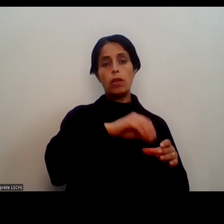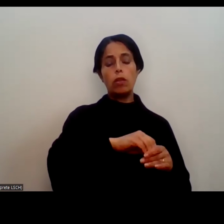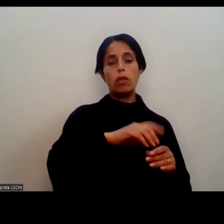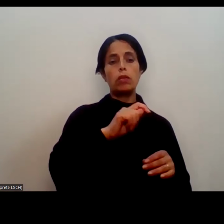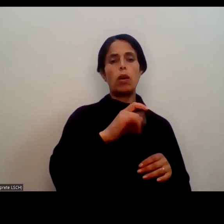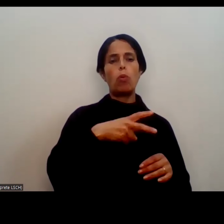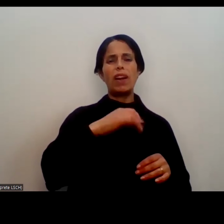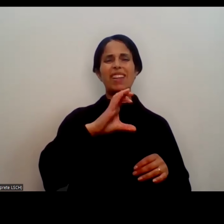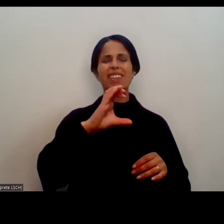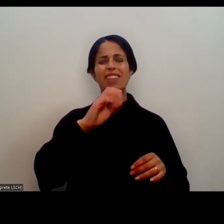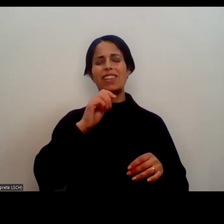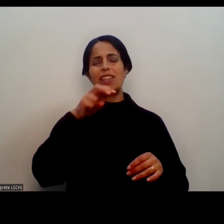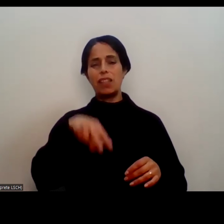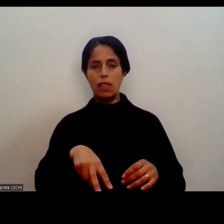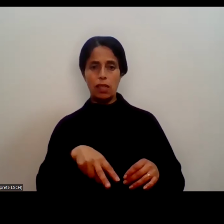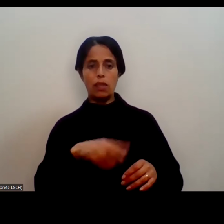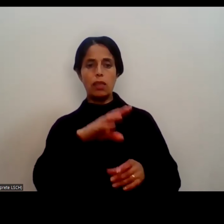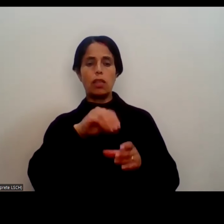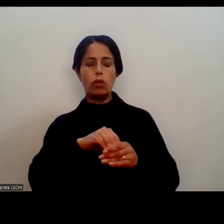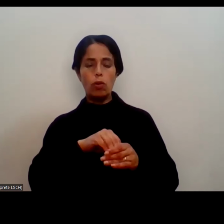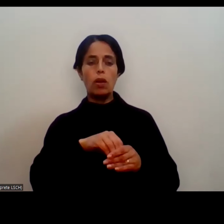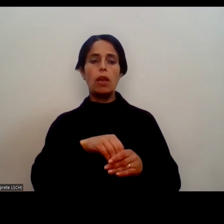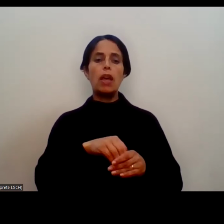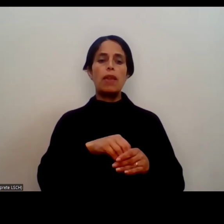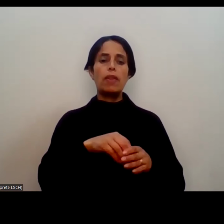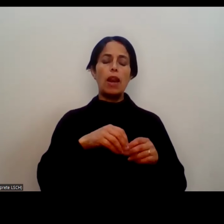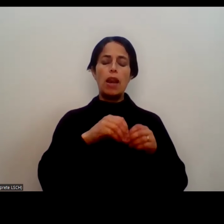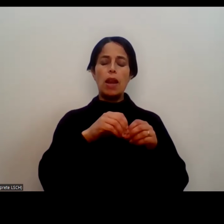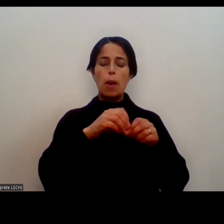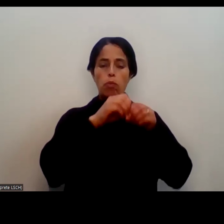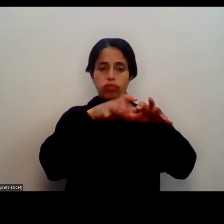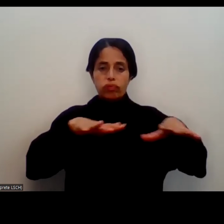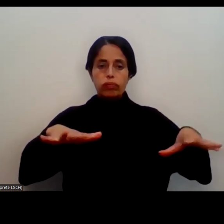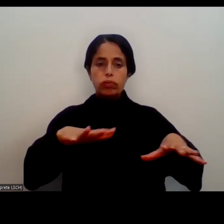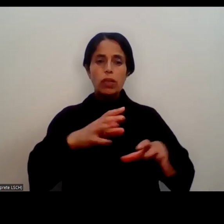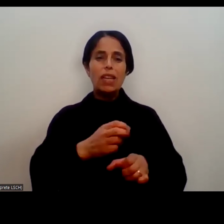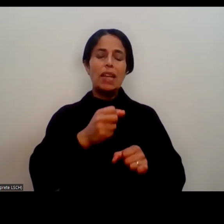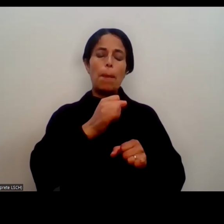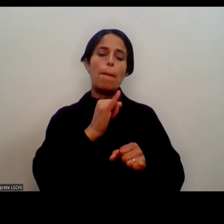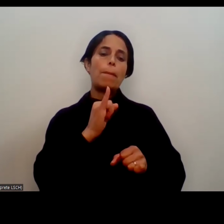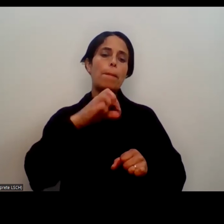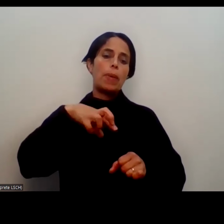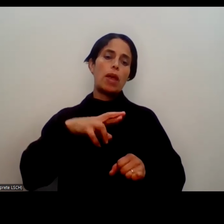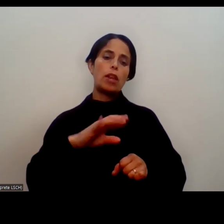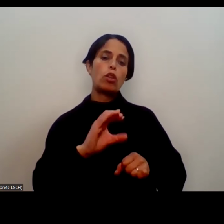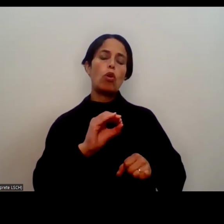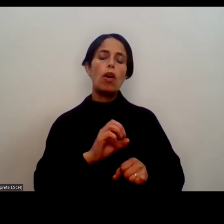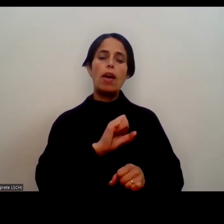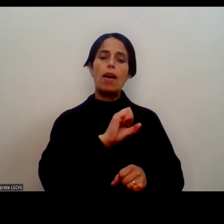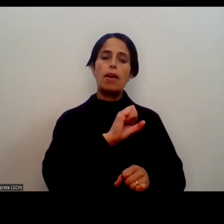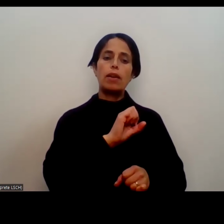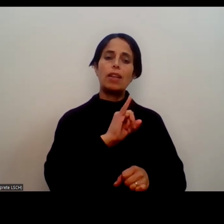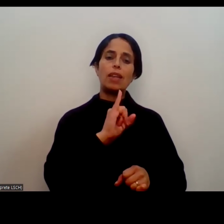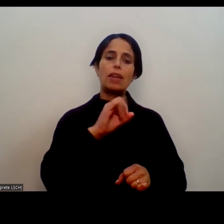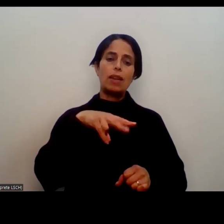Tahuantinsuyo, es decir, del Imperio Incaico. Y ahí decaen muchísimo las